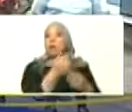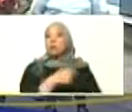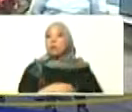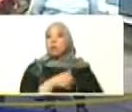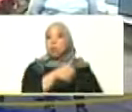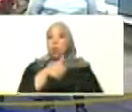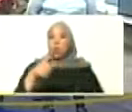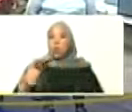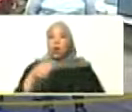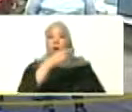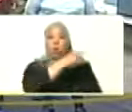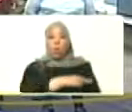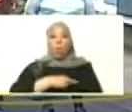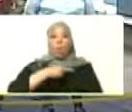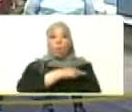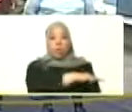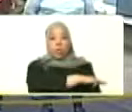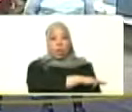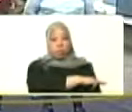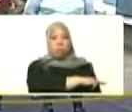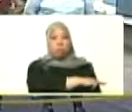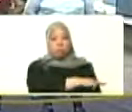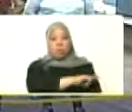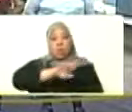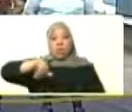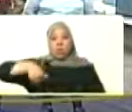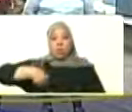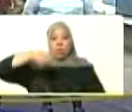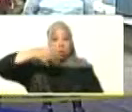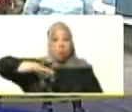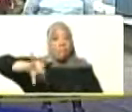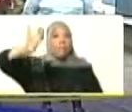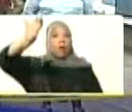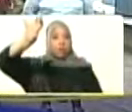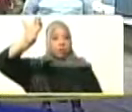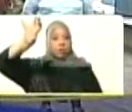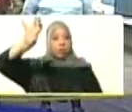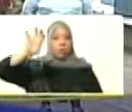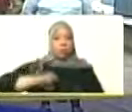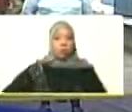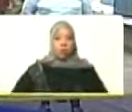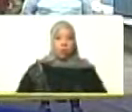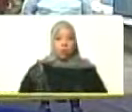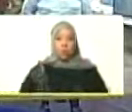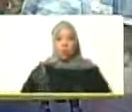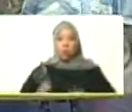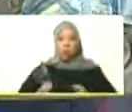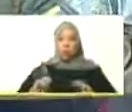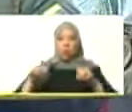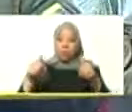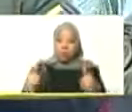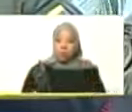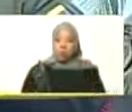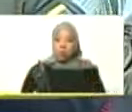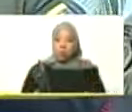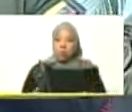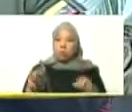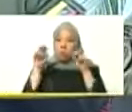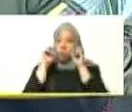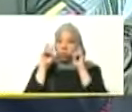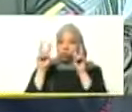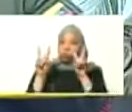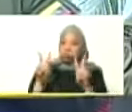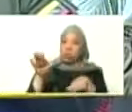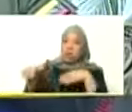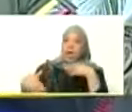cada ambulatorio de nuestra patria, que cuando vemos y comenzamos a revisar, podemos ver